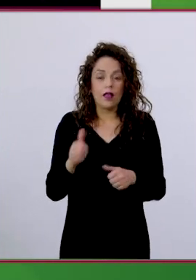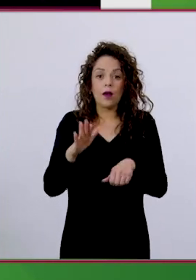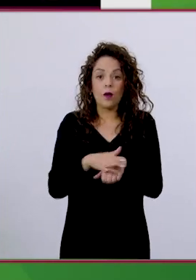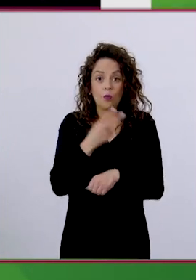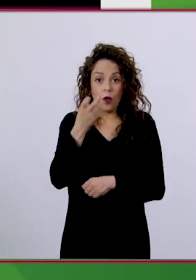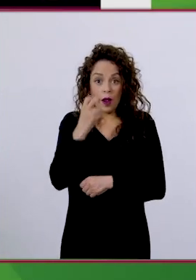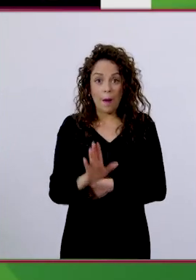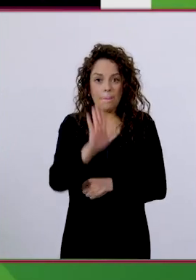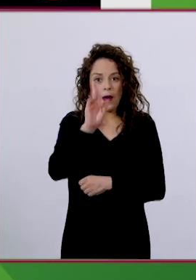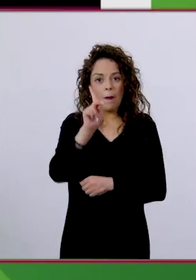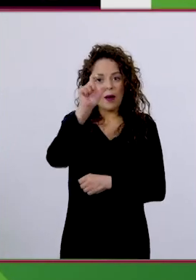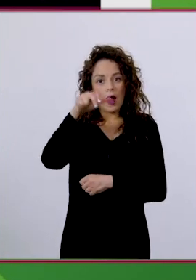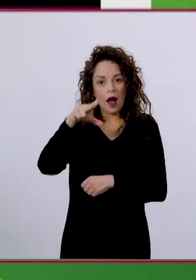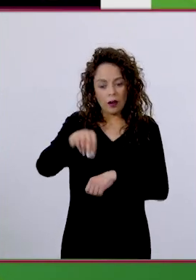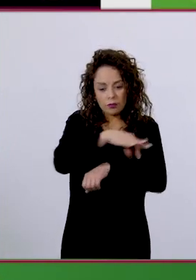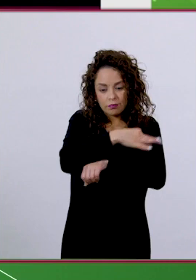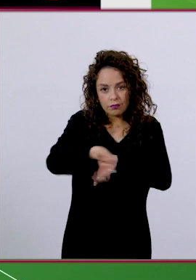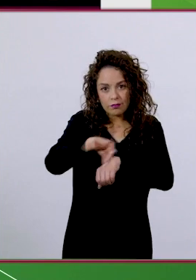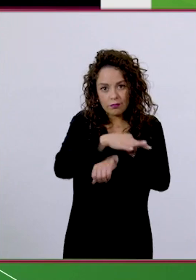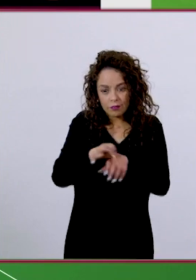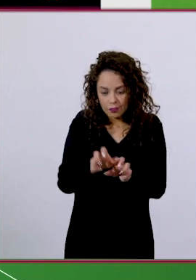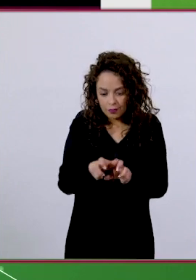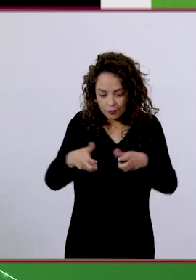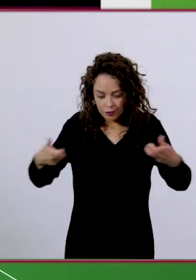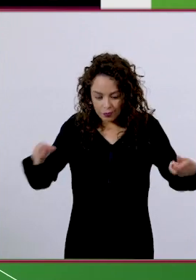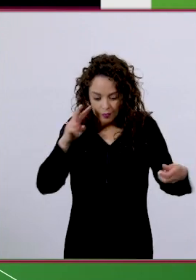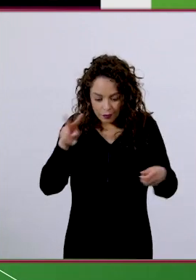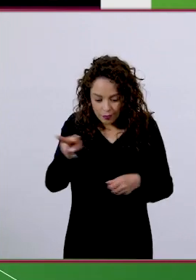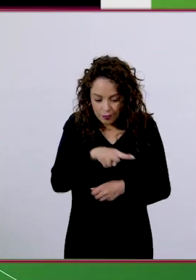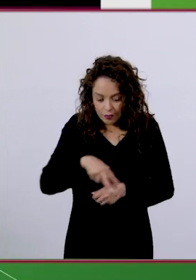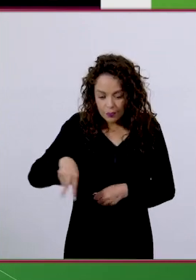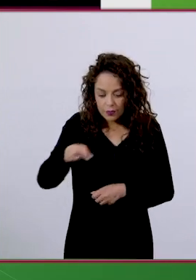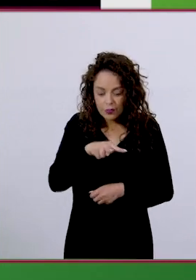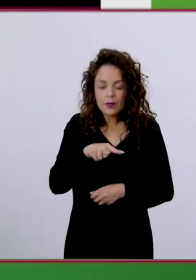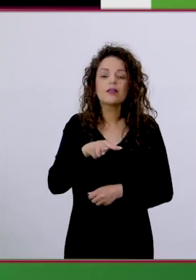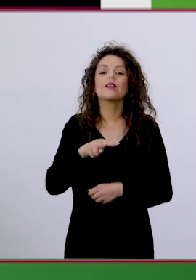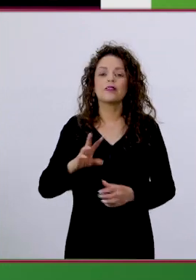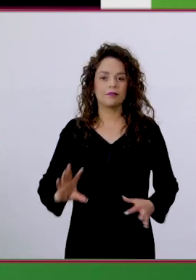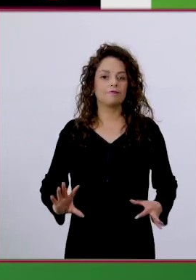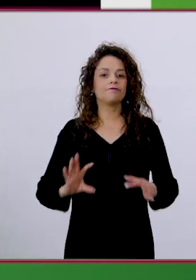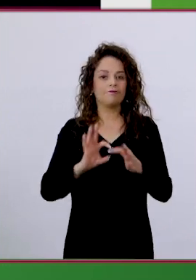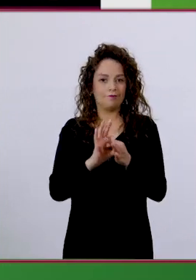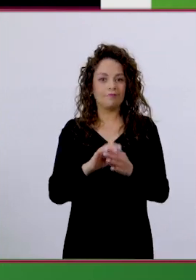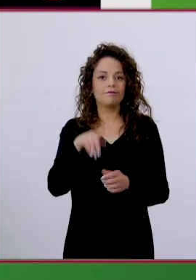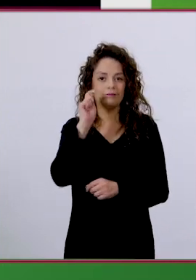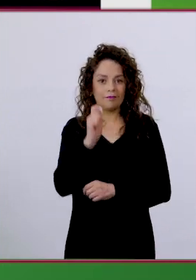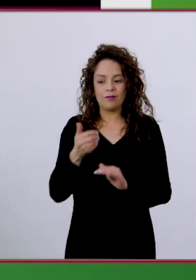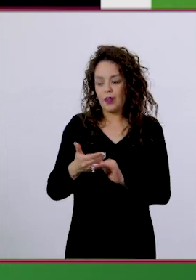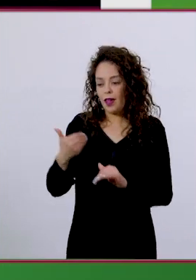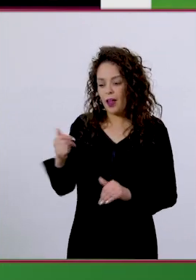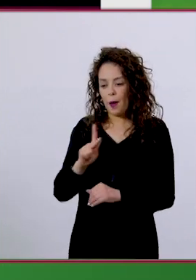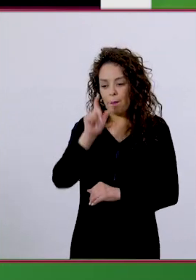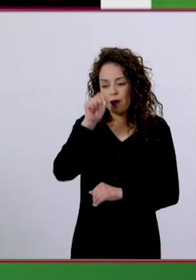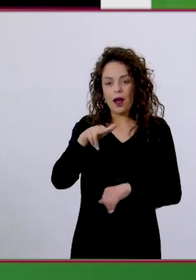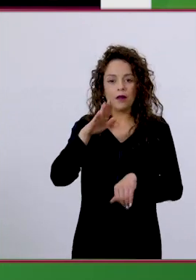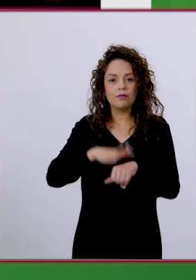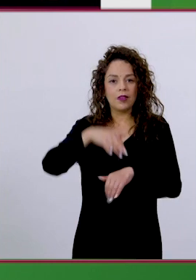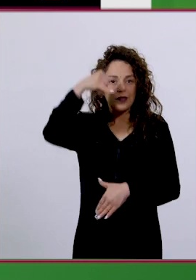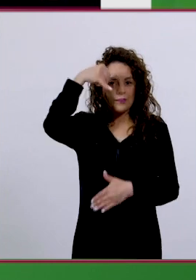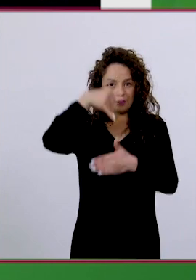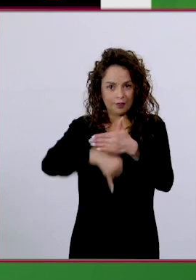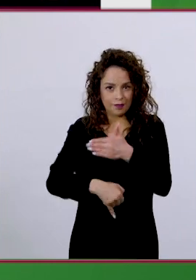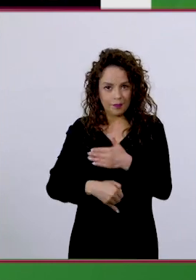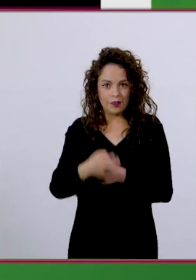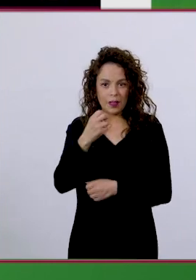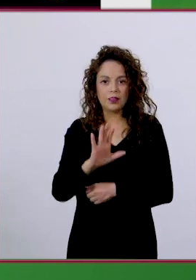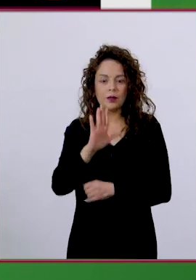lectura del plano desde lo arquitectónico, desde el quehacer arquitectónico, implica un conocimiento previo muy detallado, pues sigue siendo lo